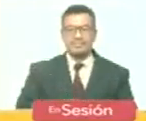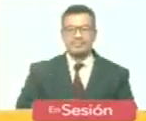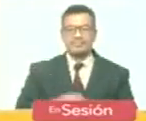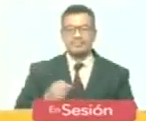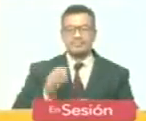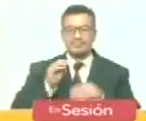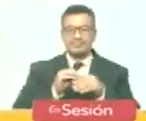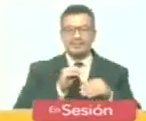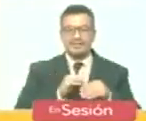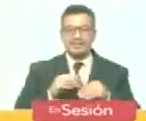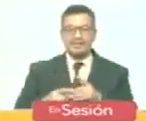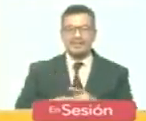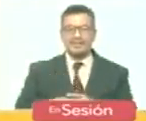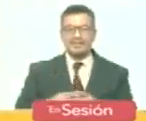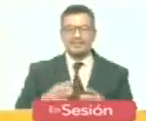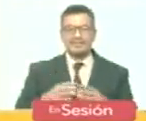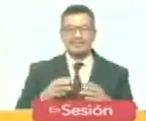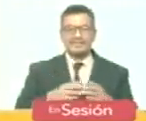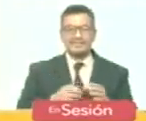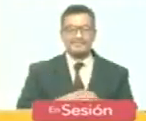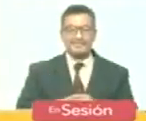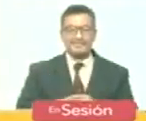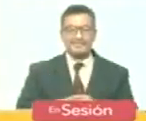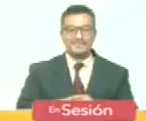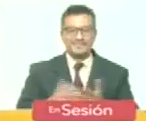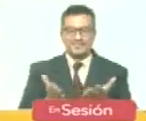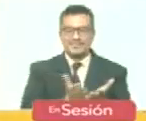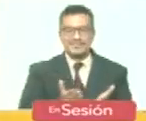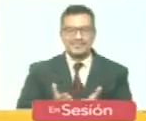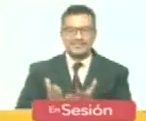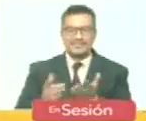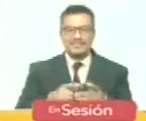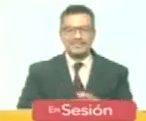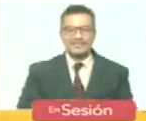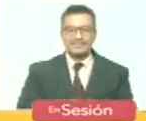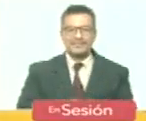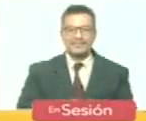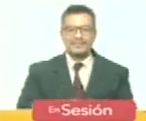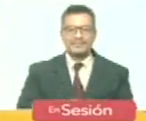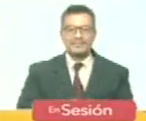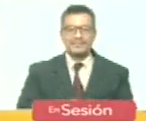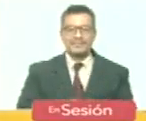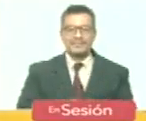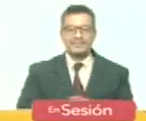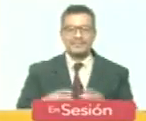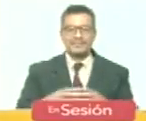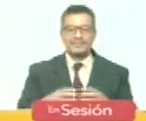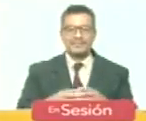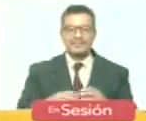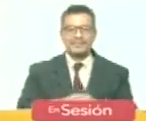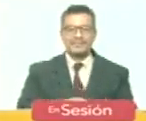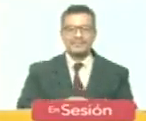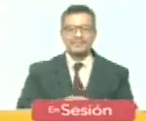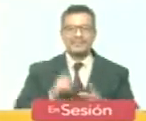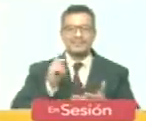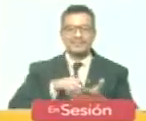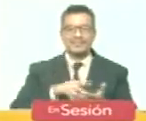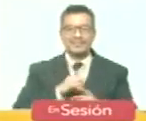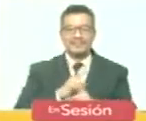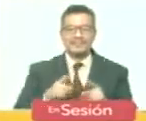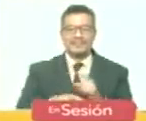llamamiento es al estudio y a la reflexión. Y finalmente, porque hay que rematar con